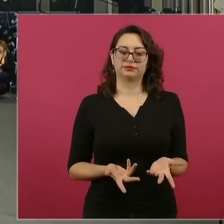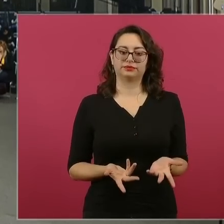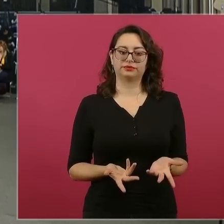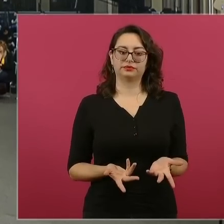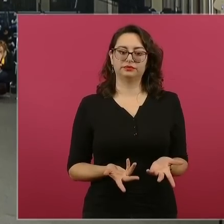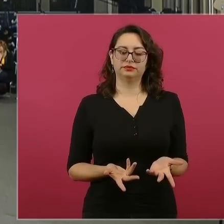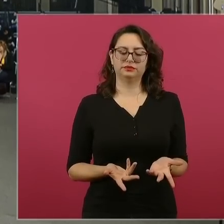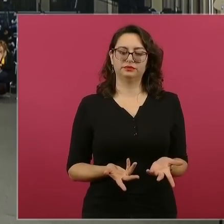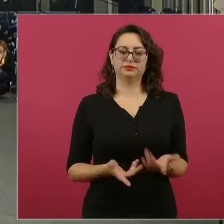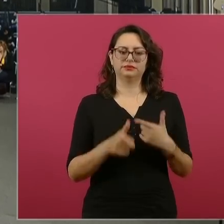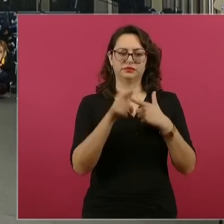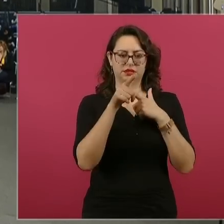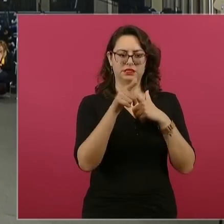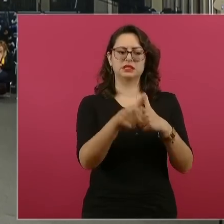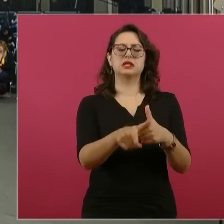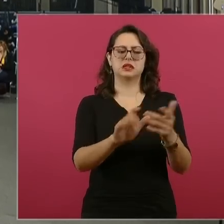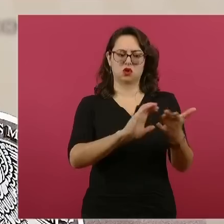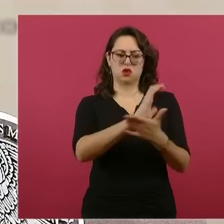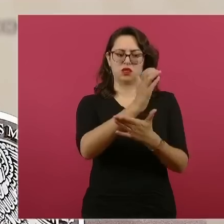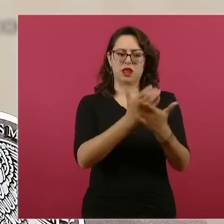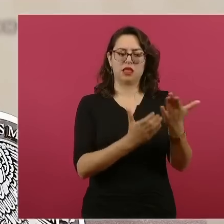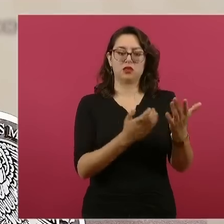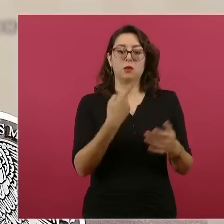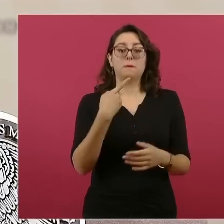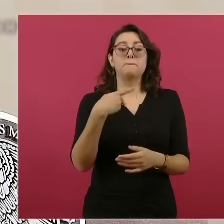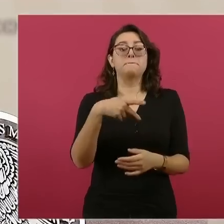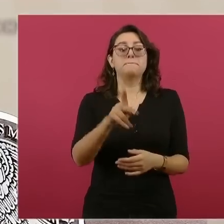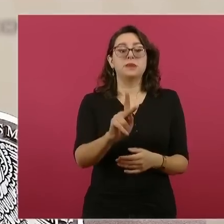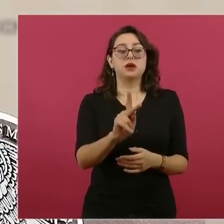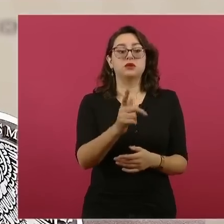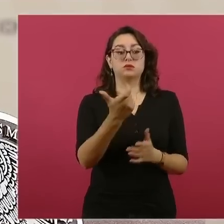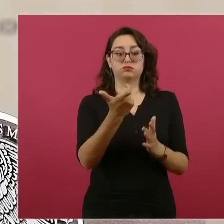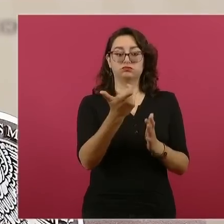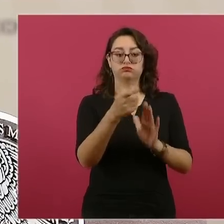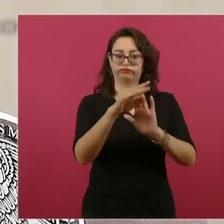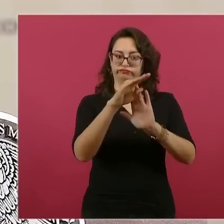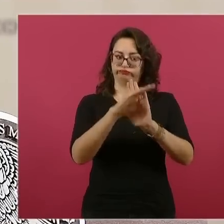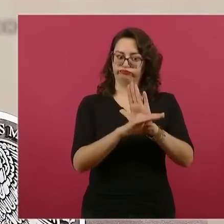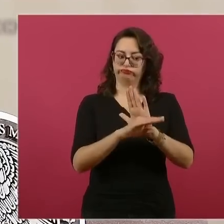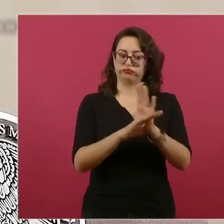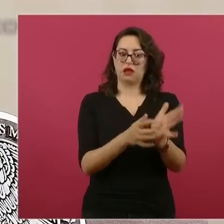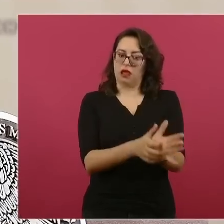Y vamos a ahorrar. Así lo hicimos con los